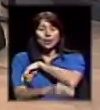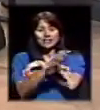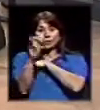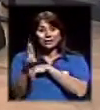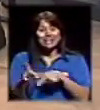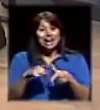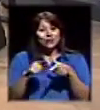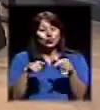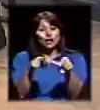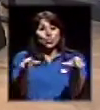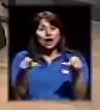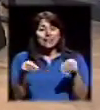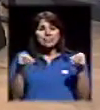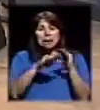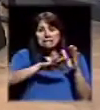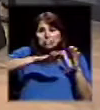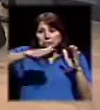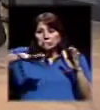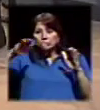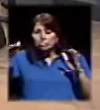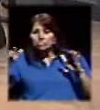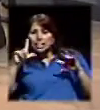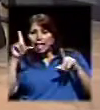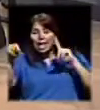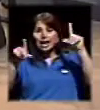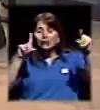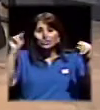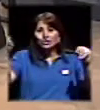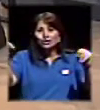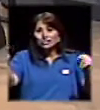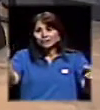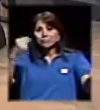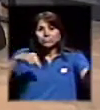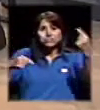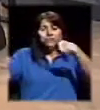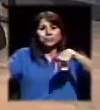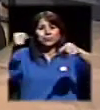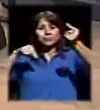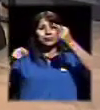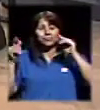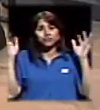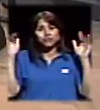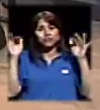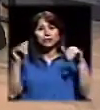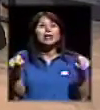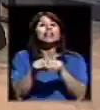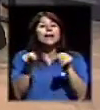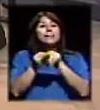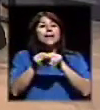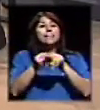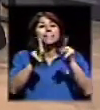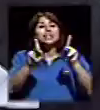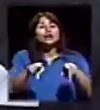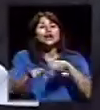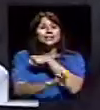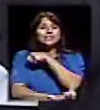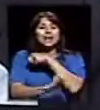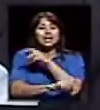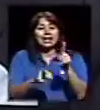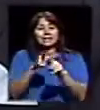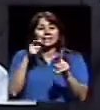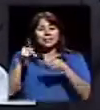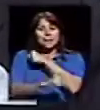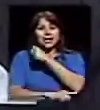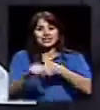más alto. Inmigración hacia San José de ciudadanos muy pobres y además de Centroamérica, porque están en lo